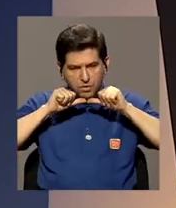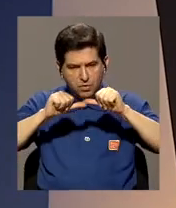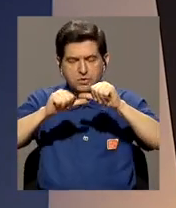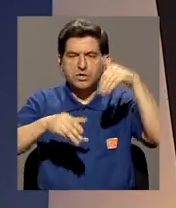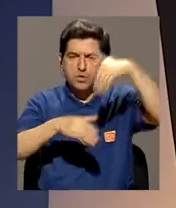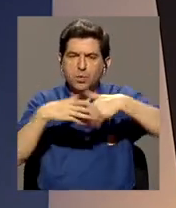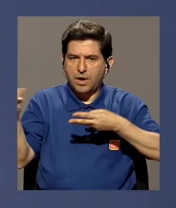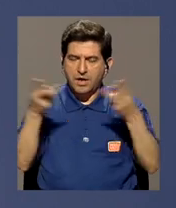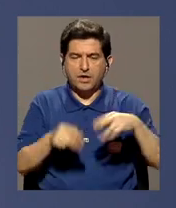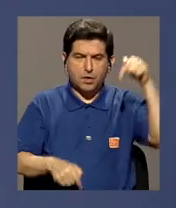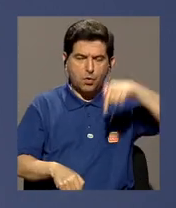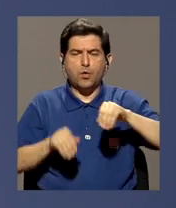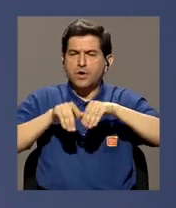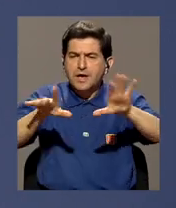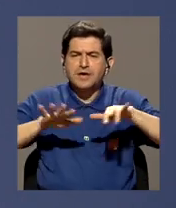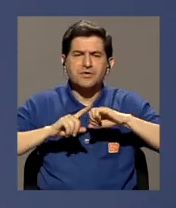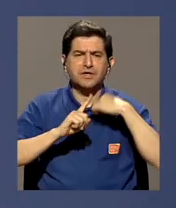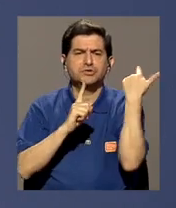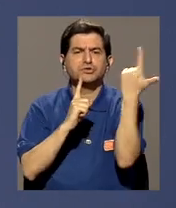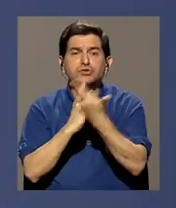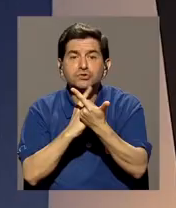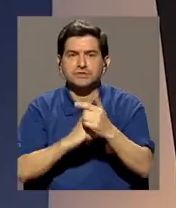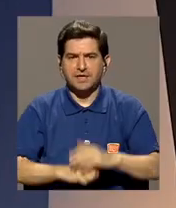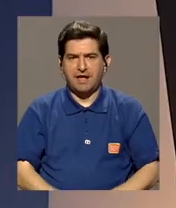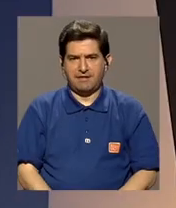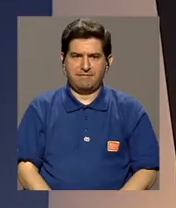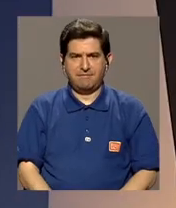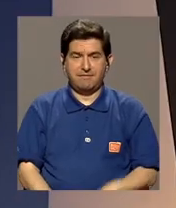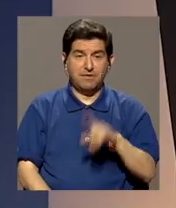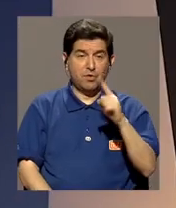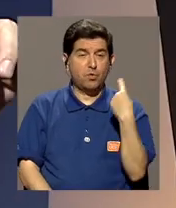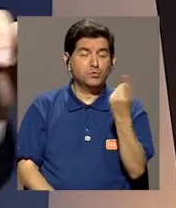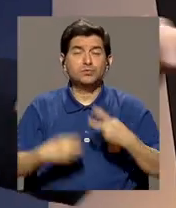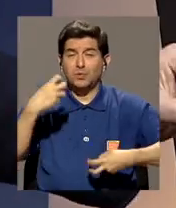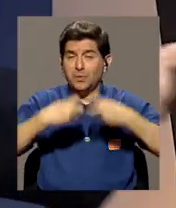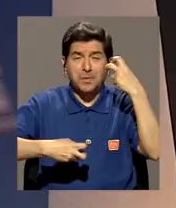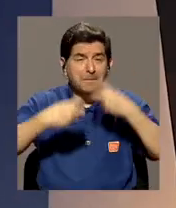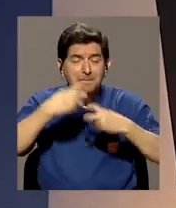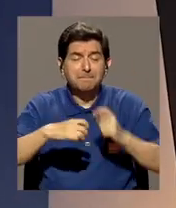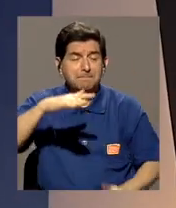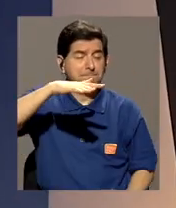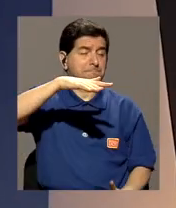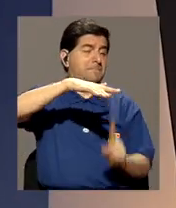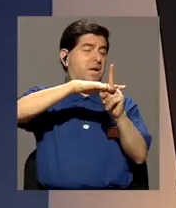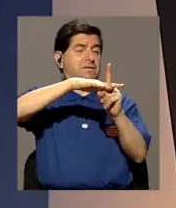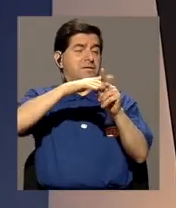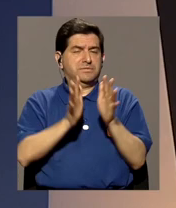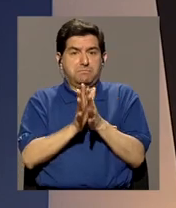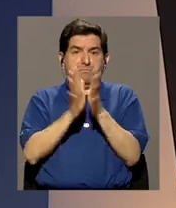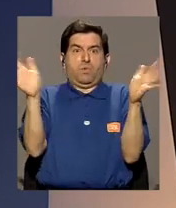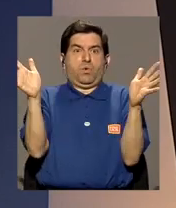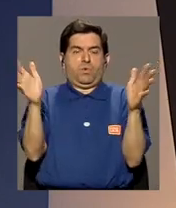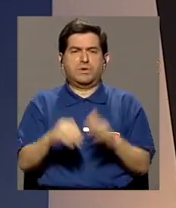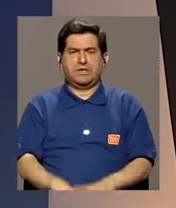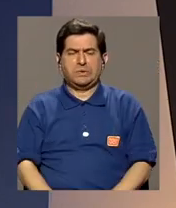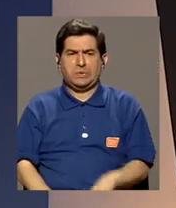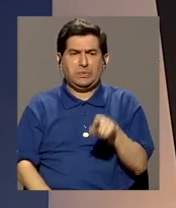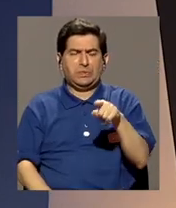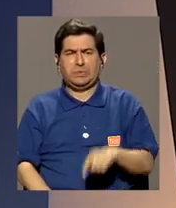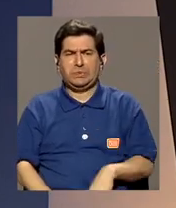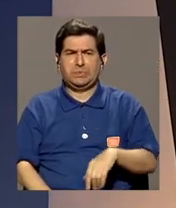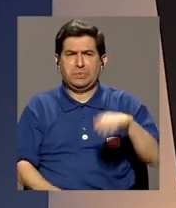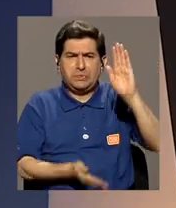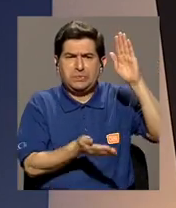sobrevivir en cado hoy con redes sociales y demás este un solo problema que sale a la luz pública y le quita